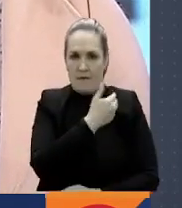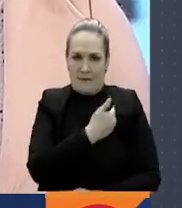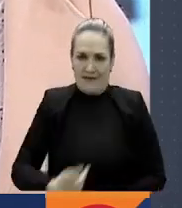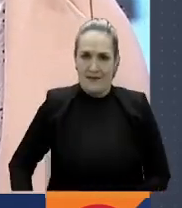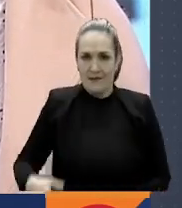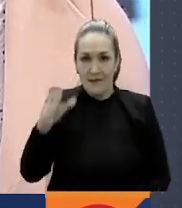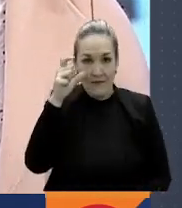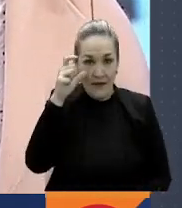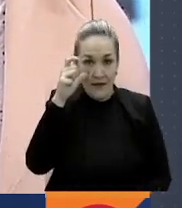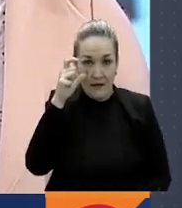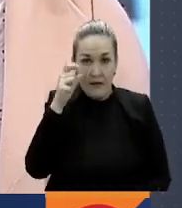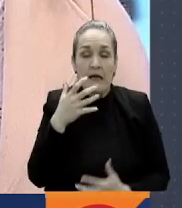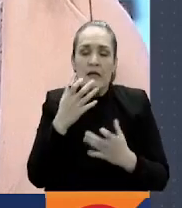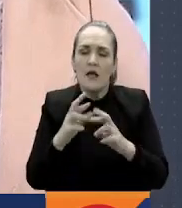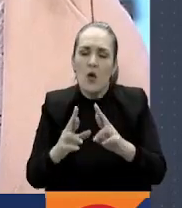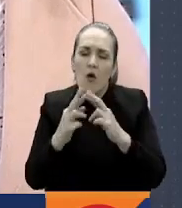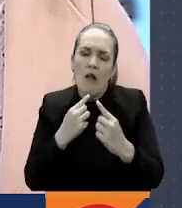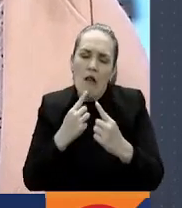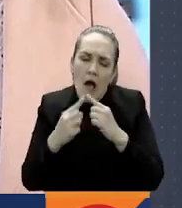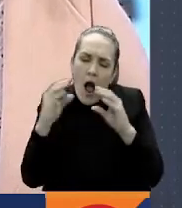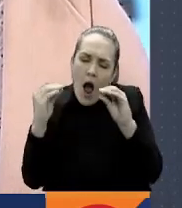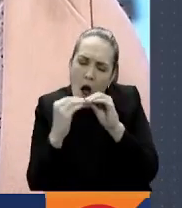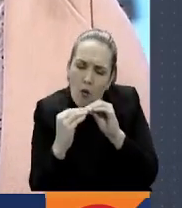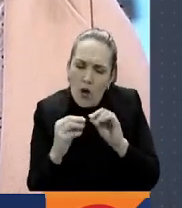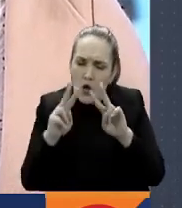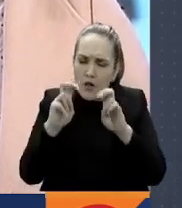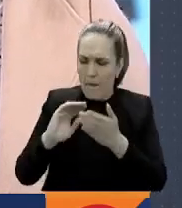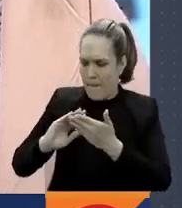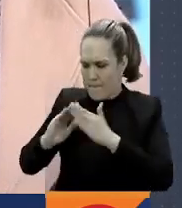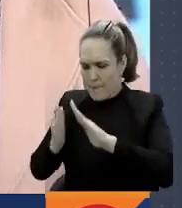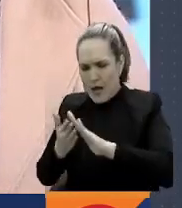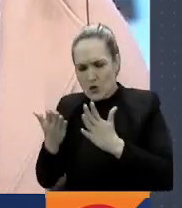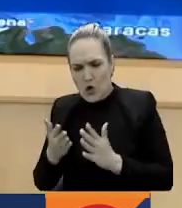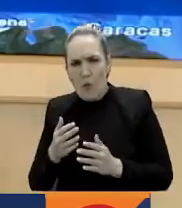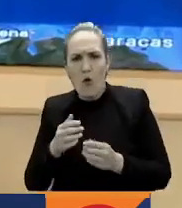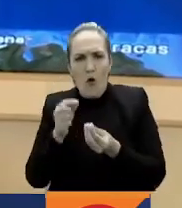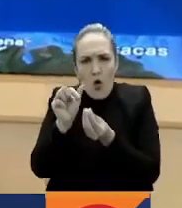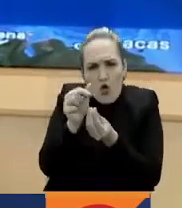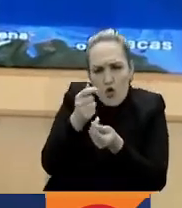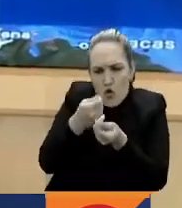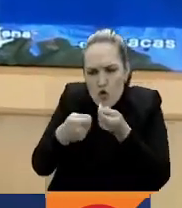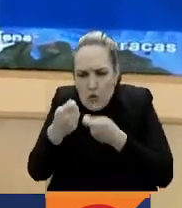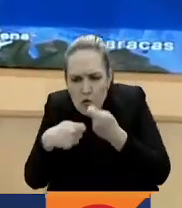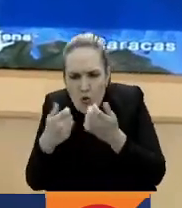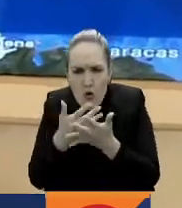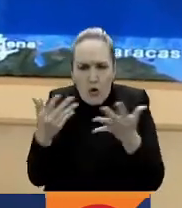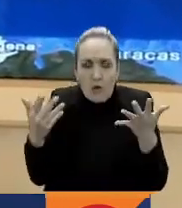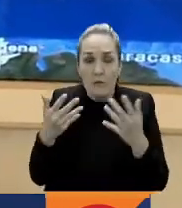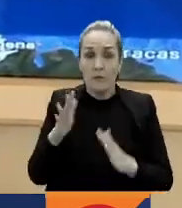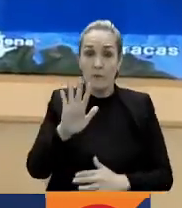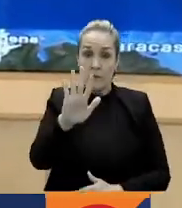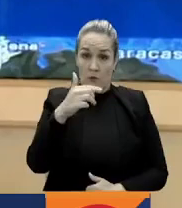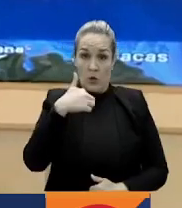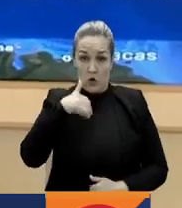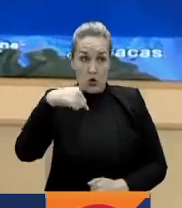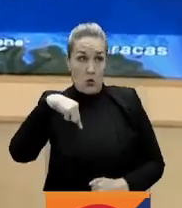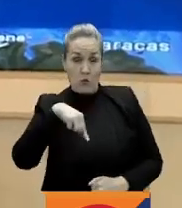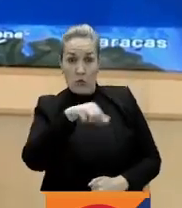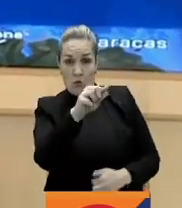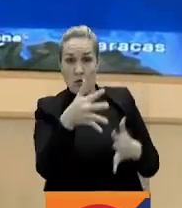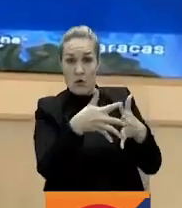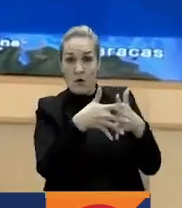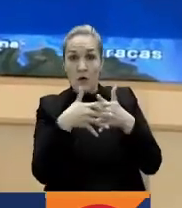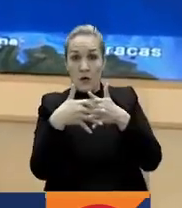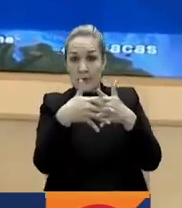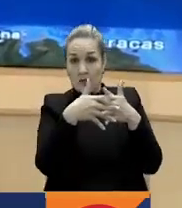una nueva agenda de la política de drogas con la paz como eje fundamental. De la cual tengo unas expectativas